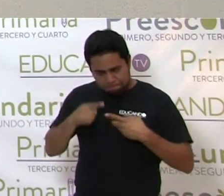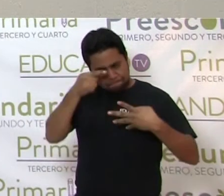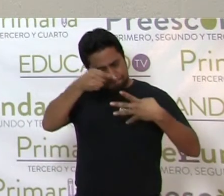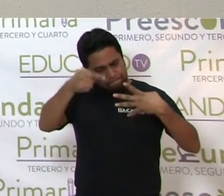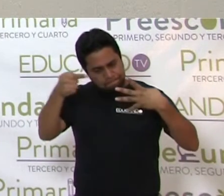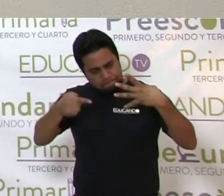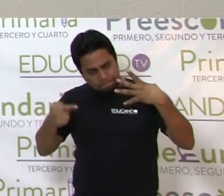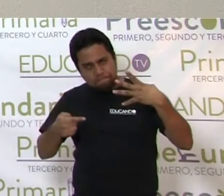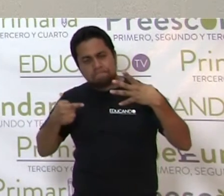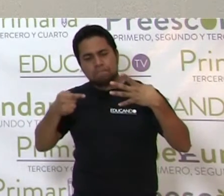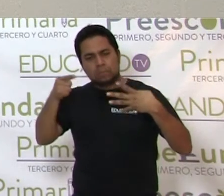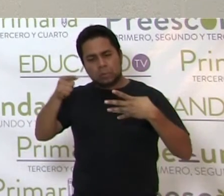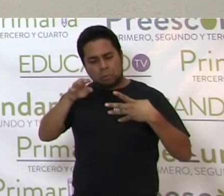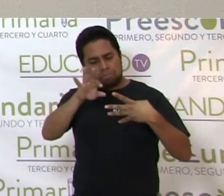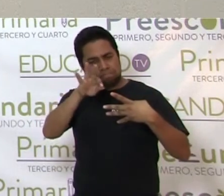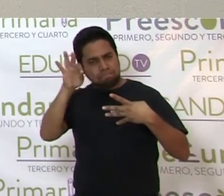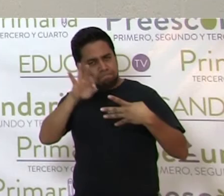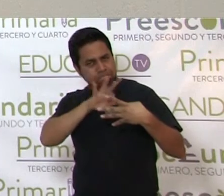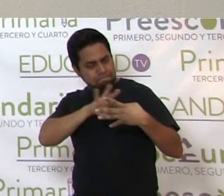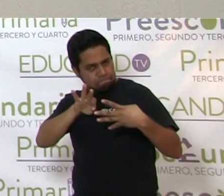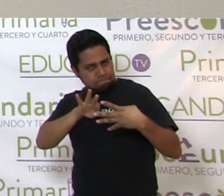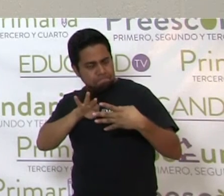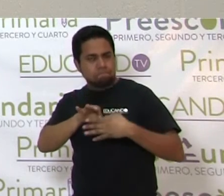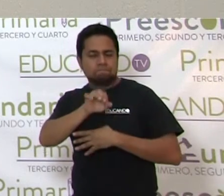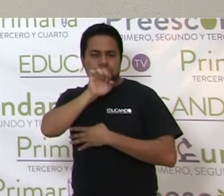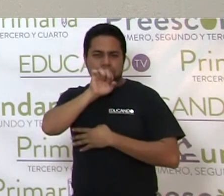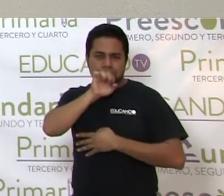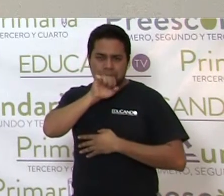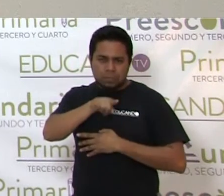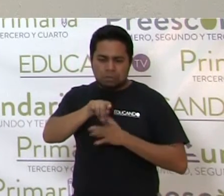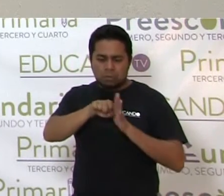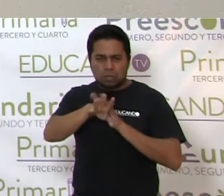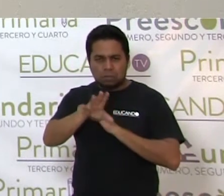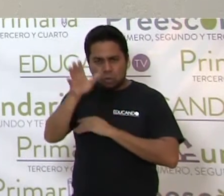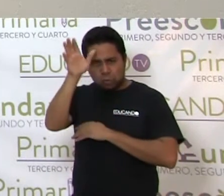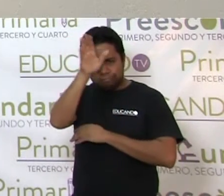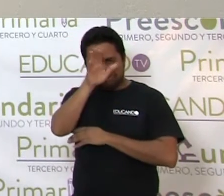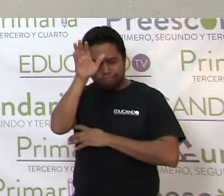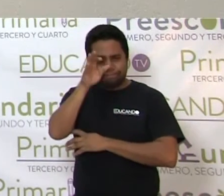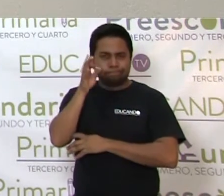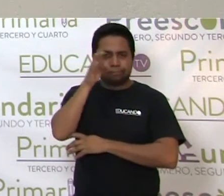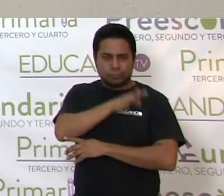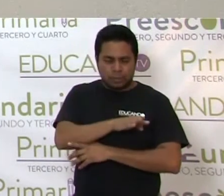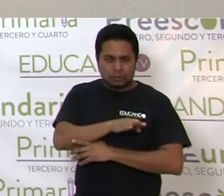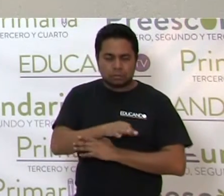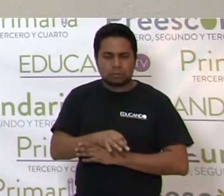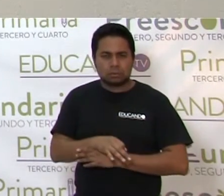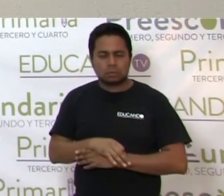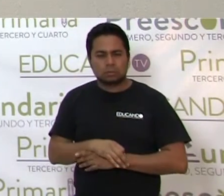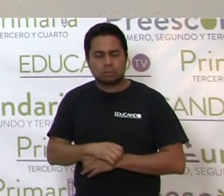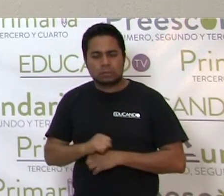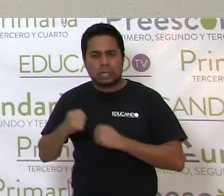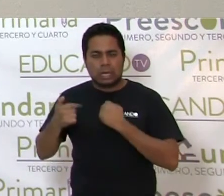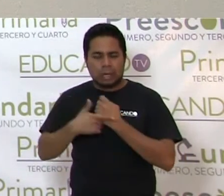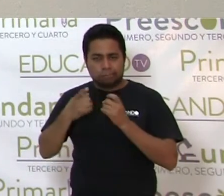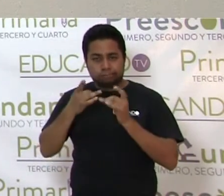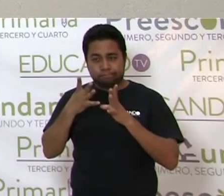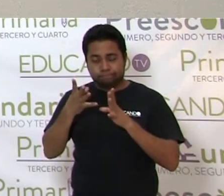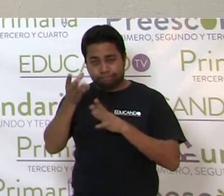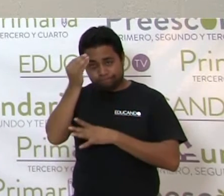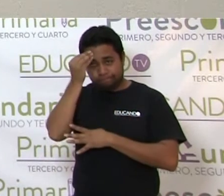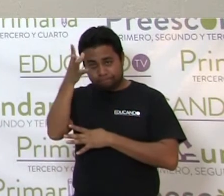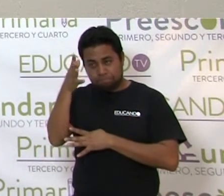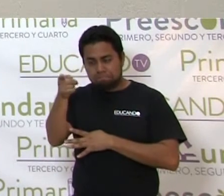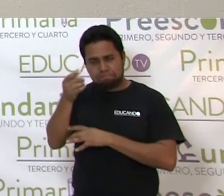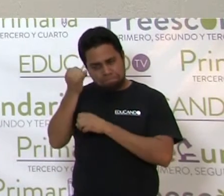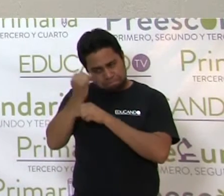podrían elegir. Podrían también elegir ciencia ficción. Si se me escapa alguno, ustedes